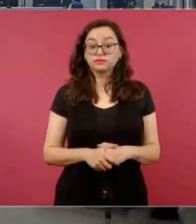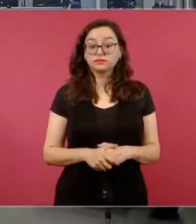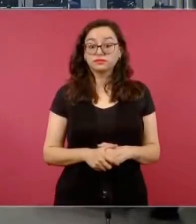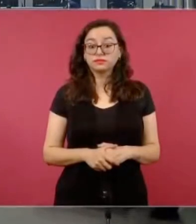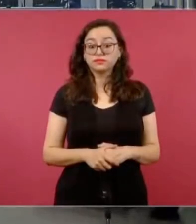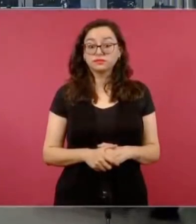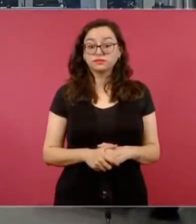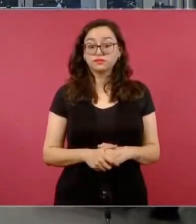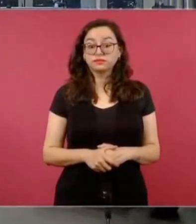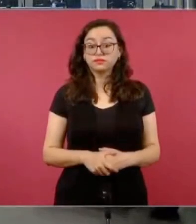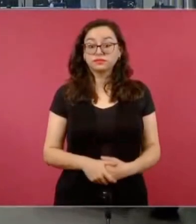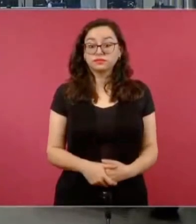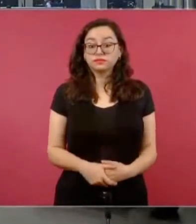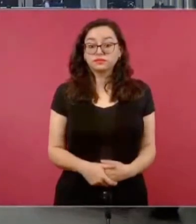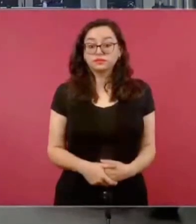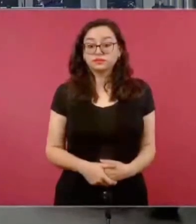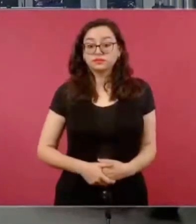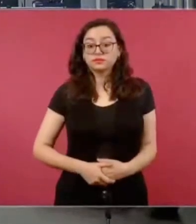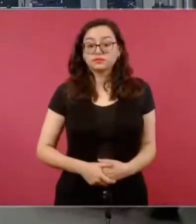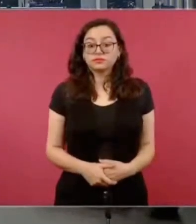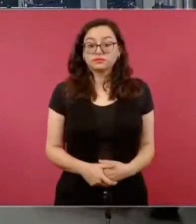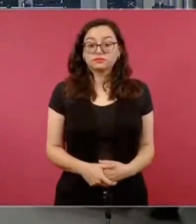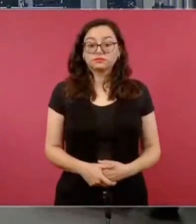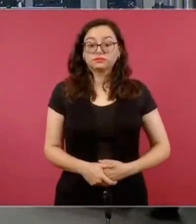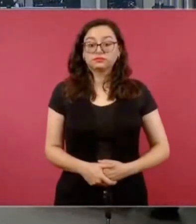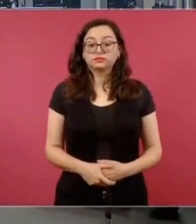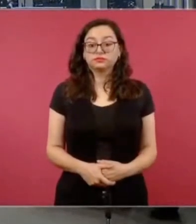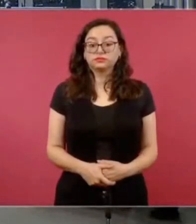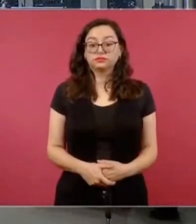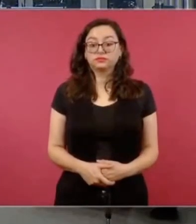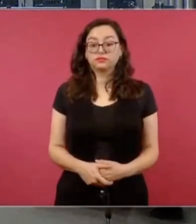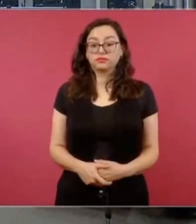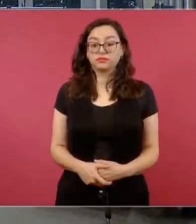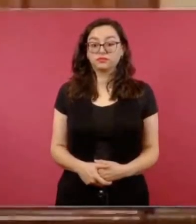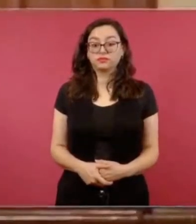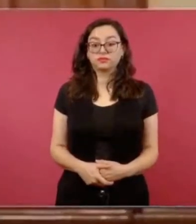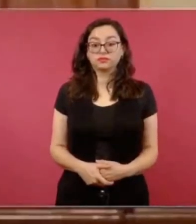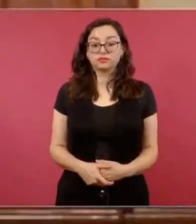Por los tiempos políticos. Presentar la lista.